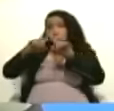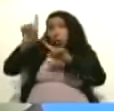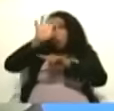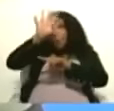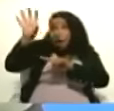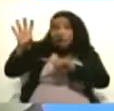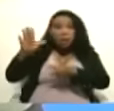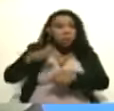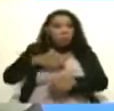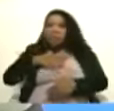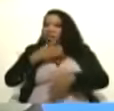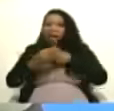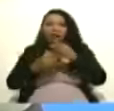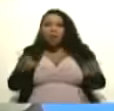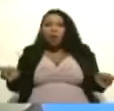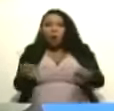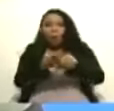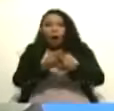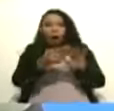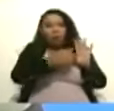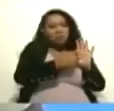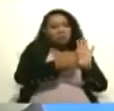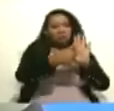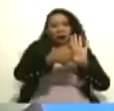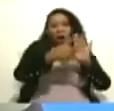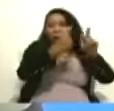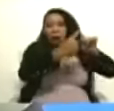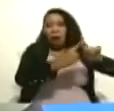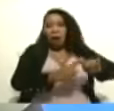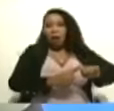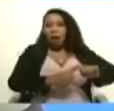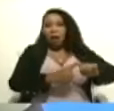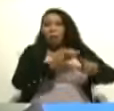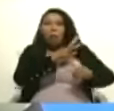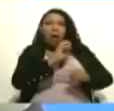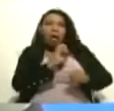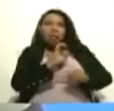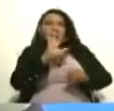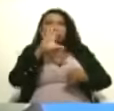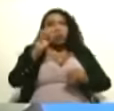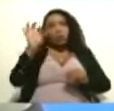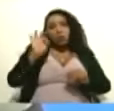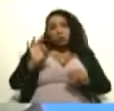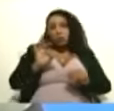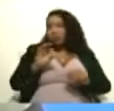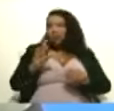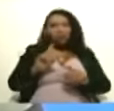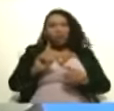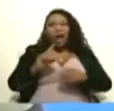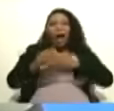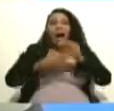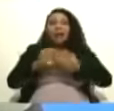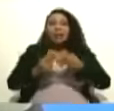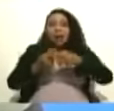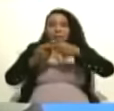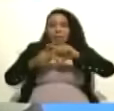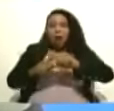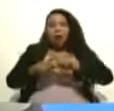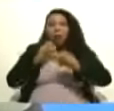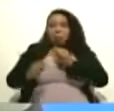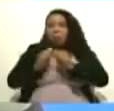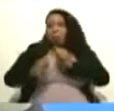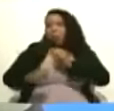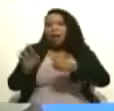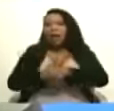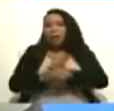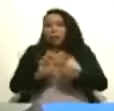boletines parciales con recuento de 40 50% no hacen cosas que llaman conteos rápidos